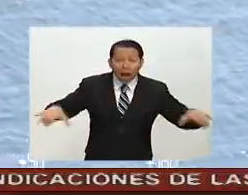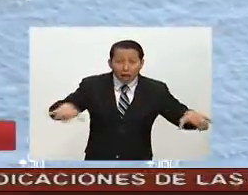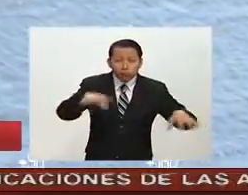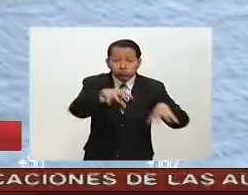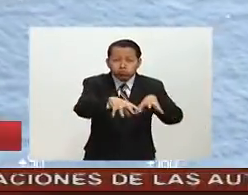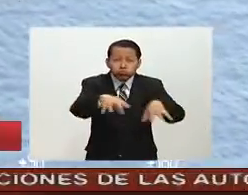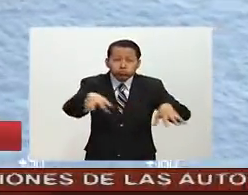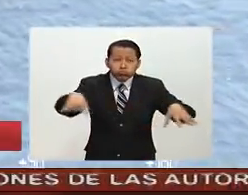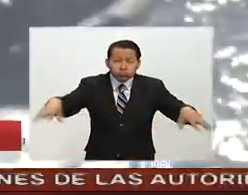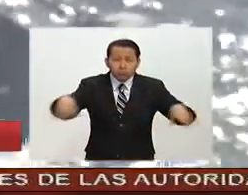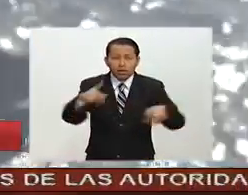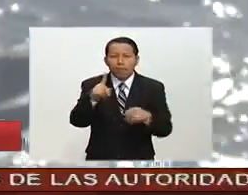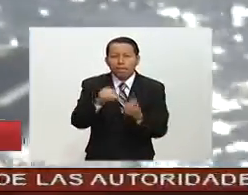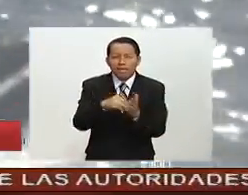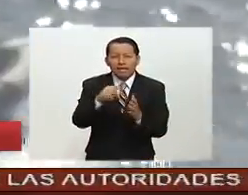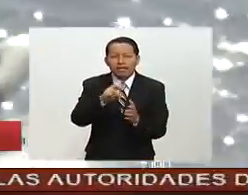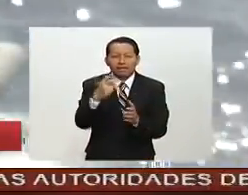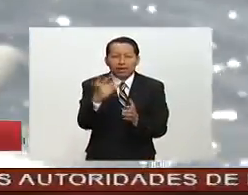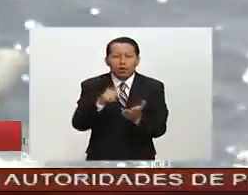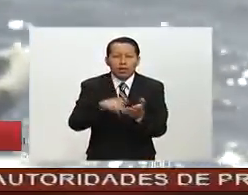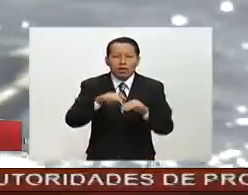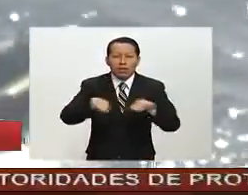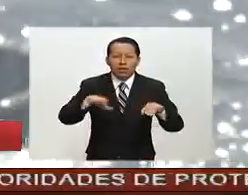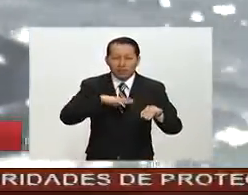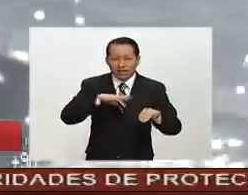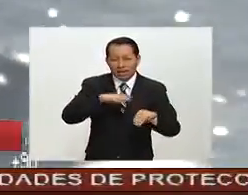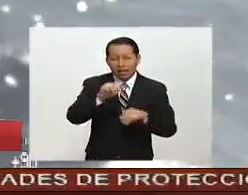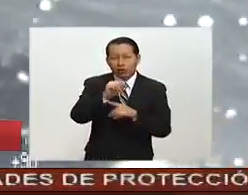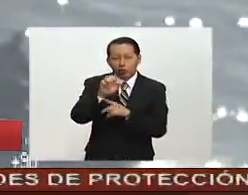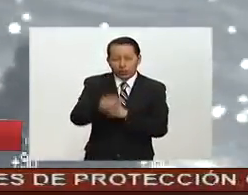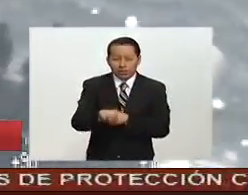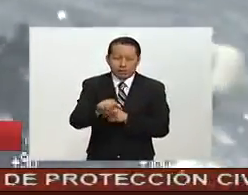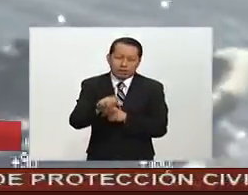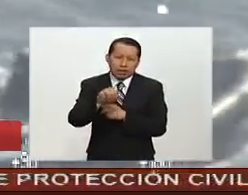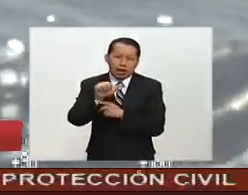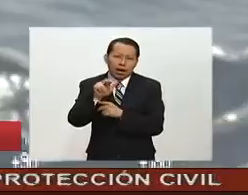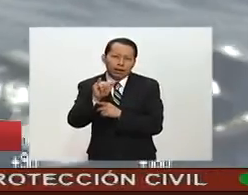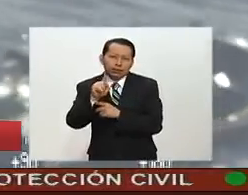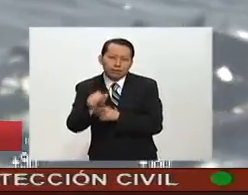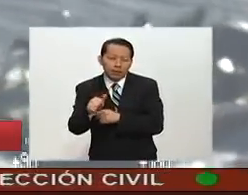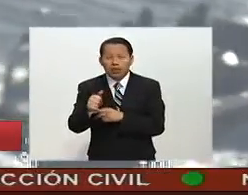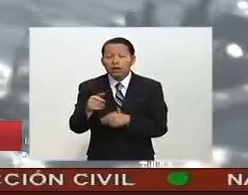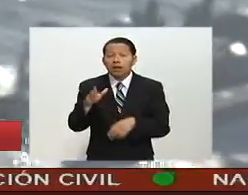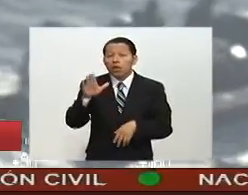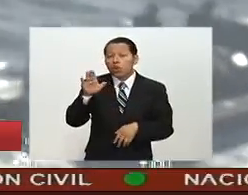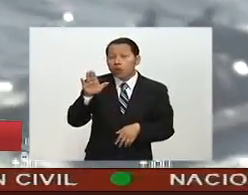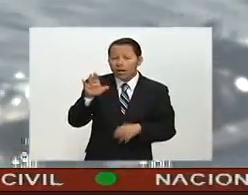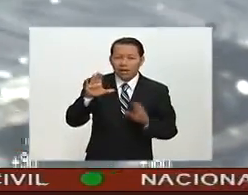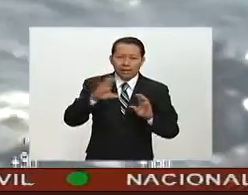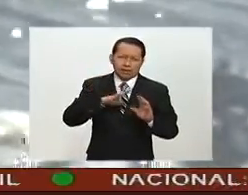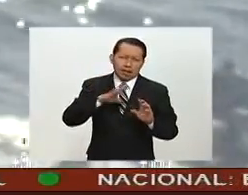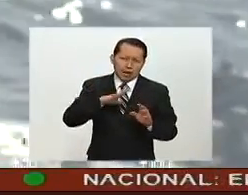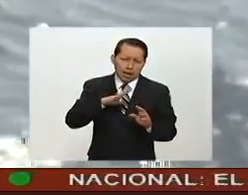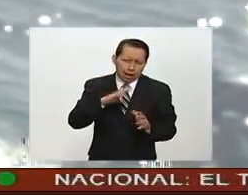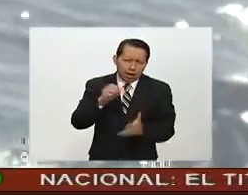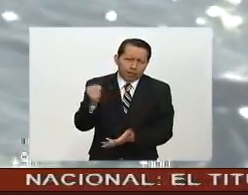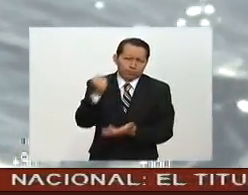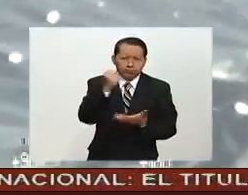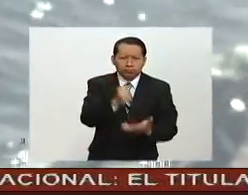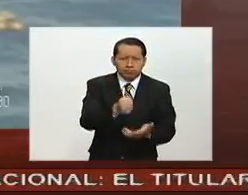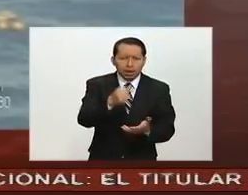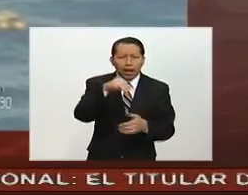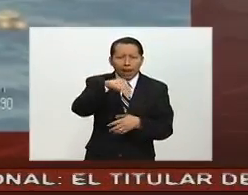a 1.305 kilómetros al sureste de Puerto Arista. La droga ya fue puesta a disposición del Ministerio